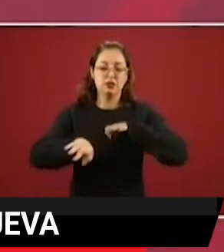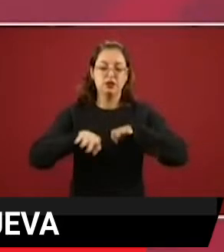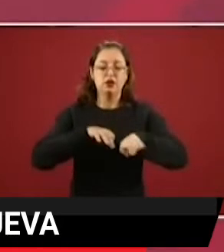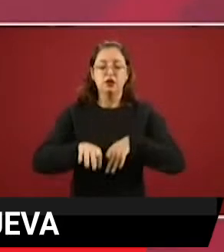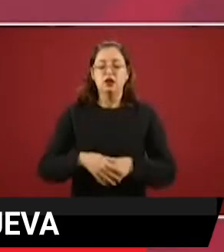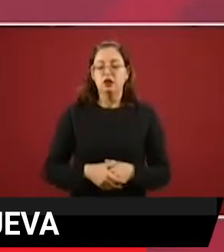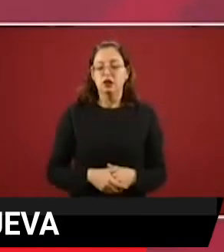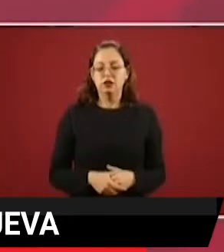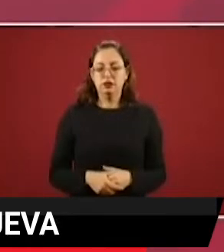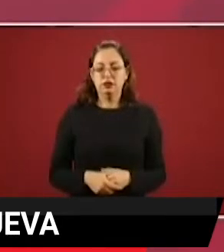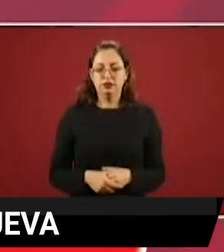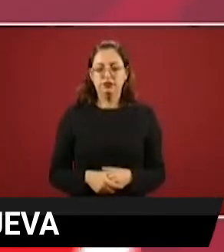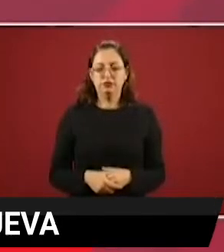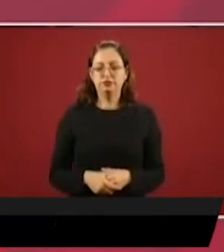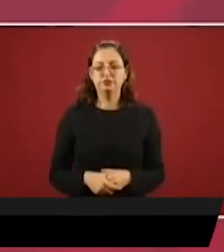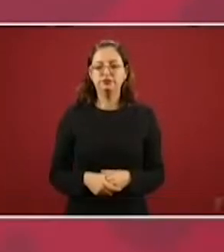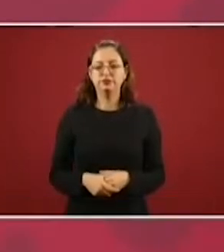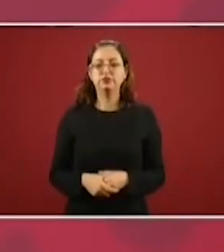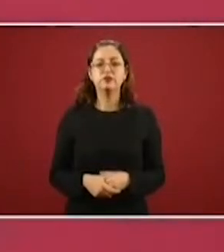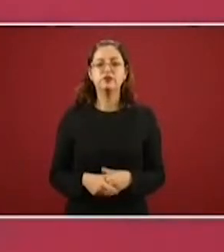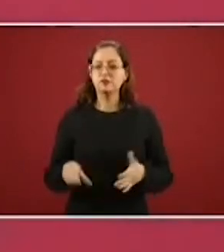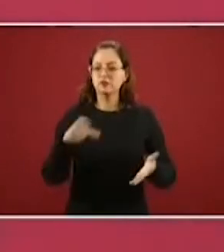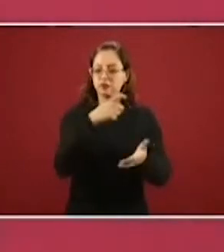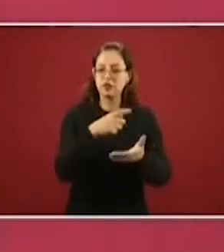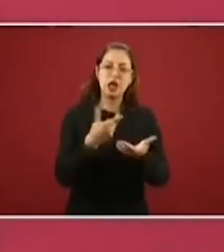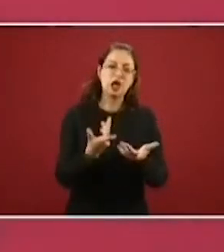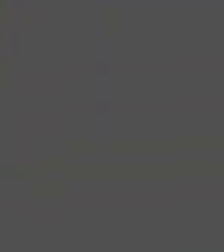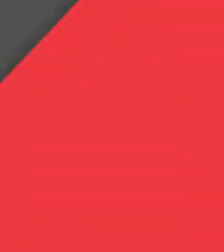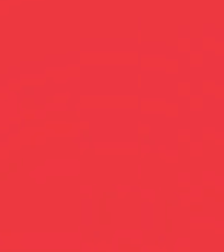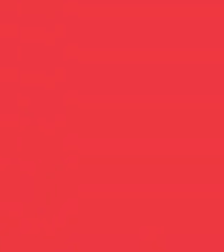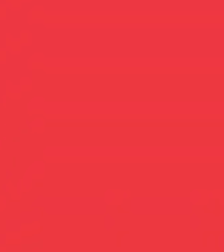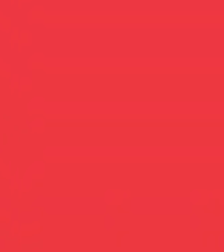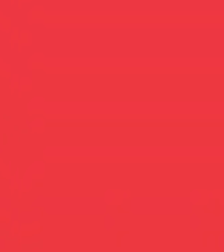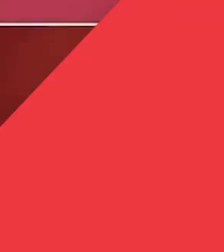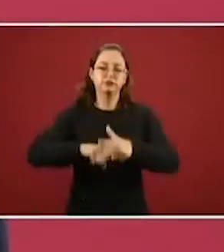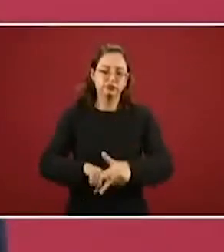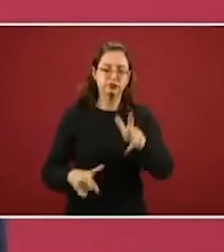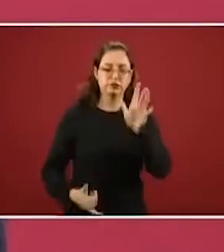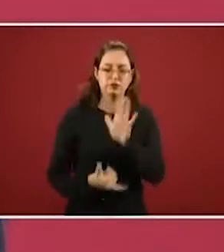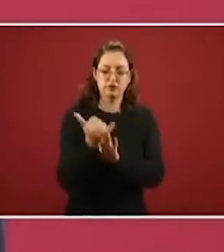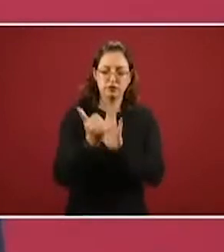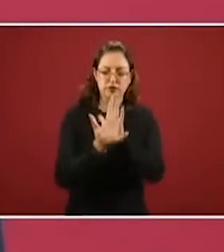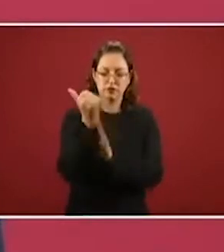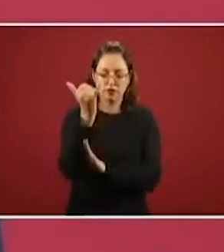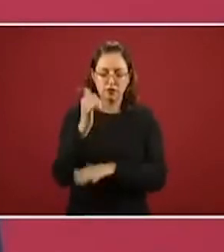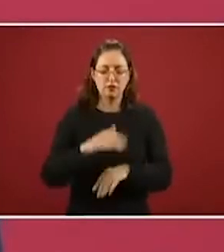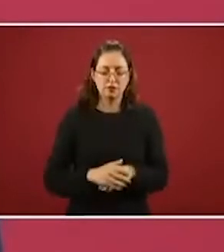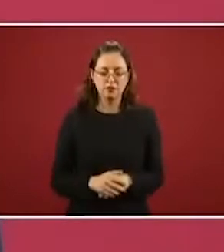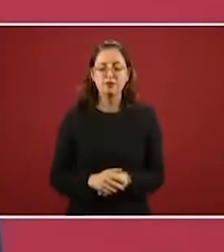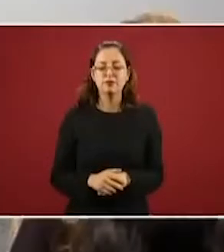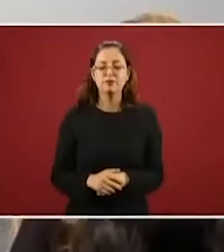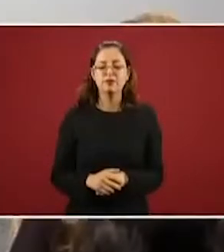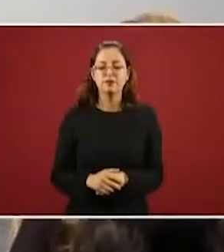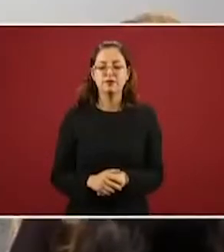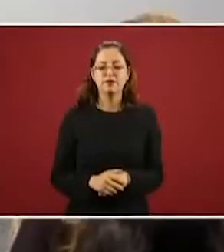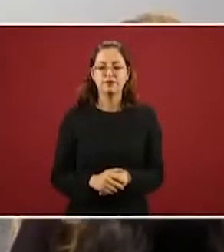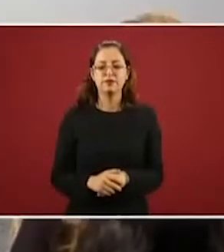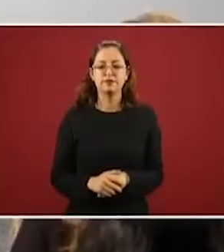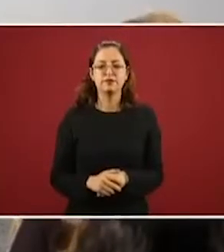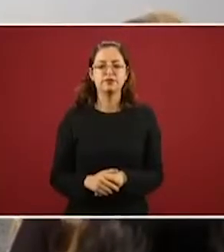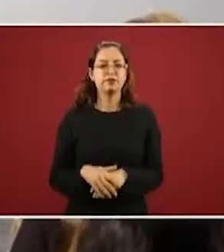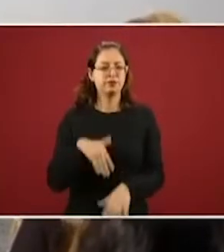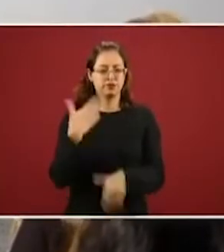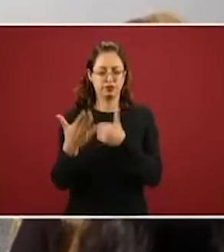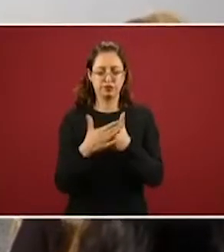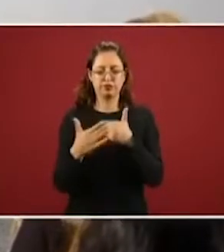debido a que los ingenieros militares ya están construyendo yo les voy a invitar dentro de